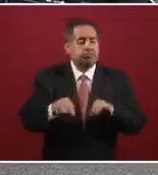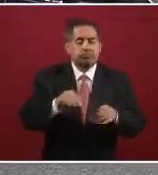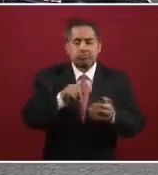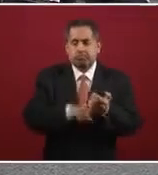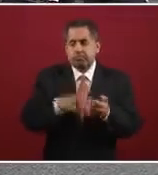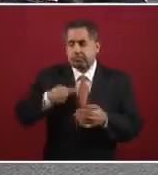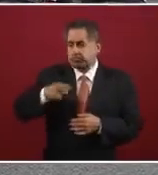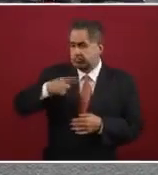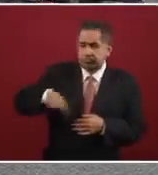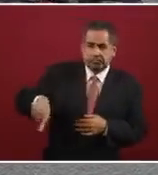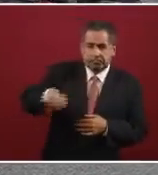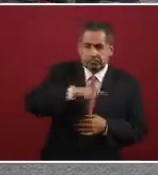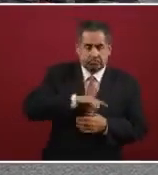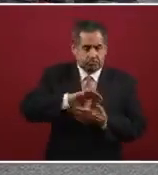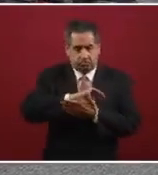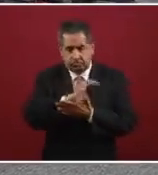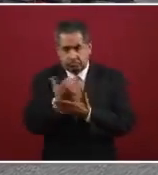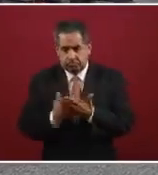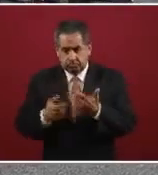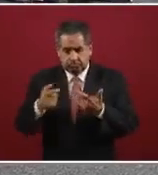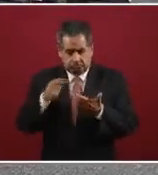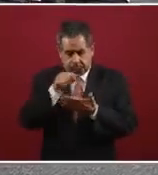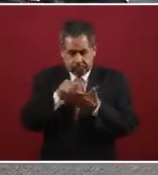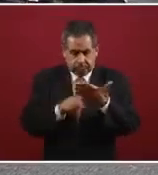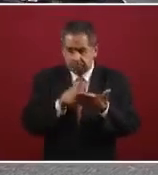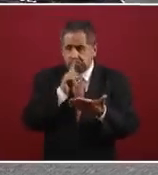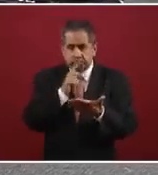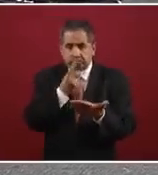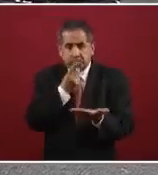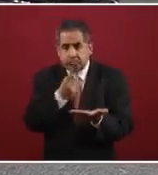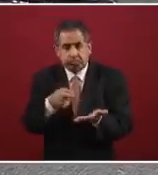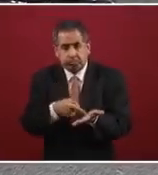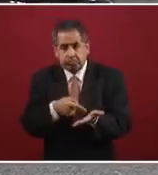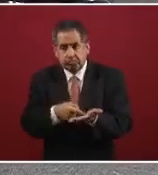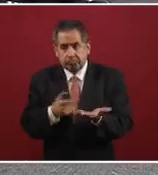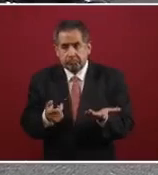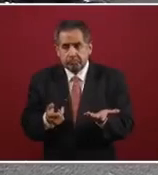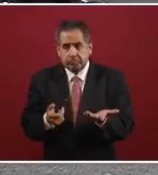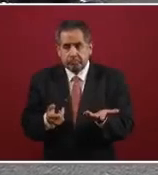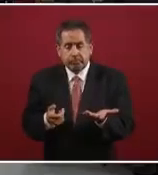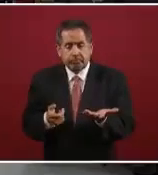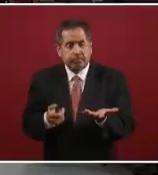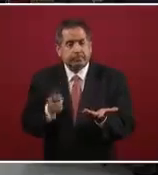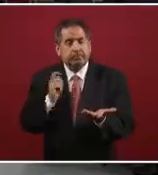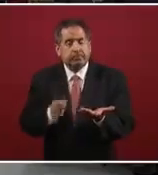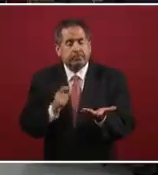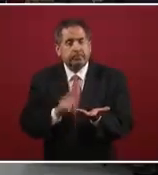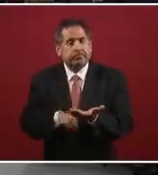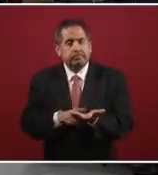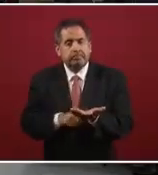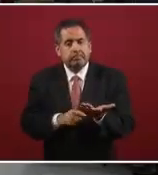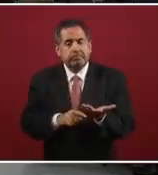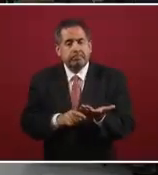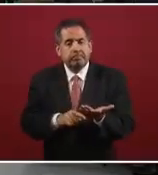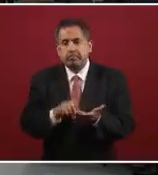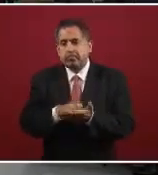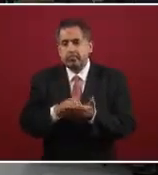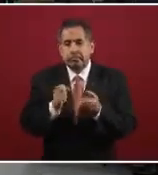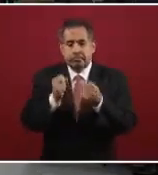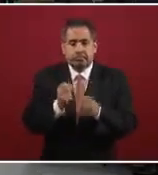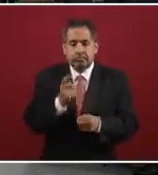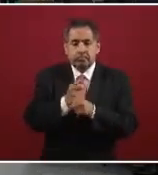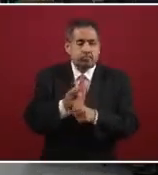la nación tienen un contrato en el que no se les considera objeto d por ejemplo